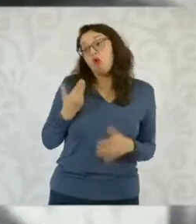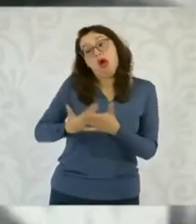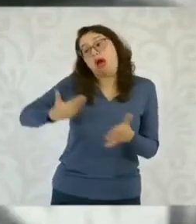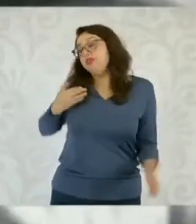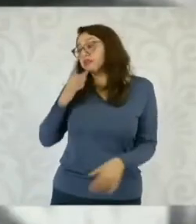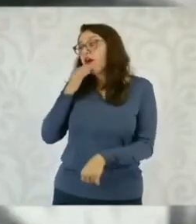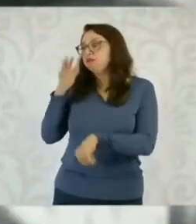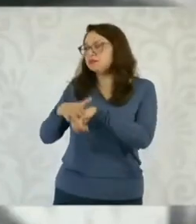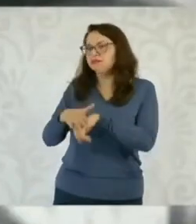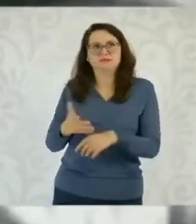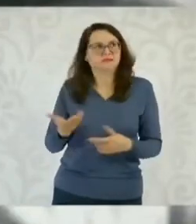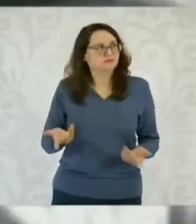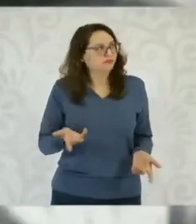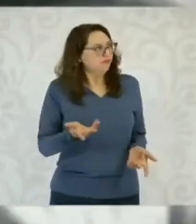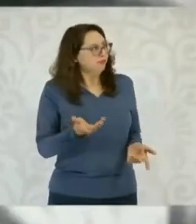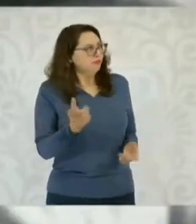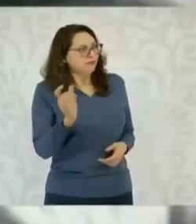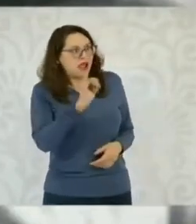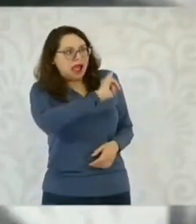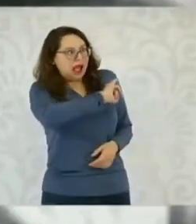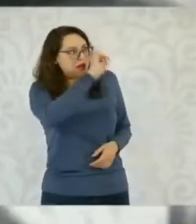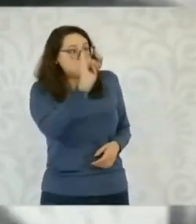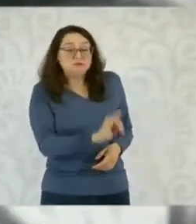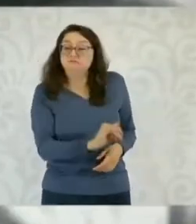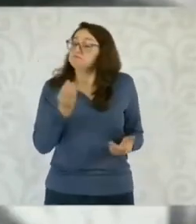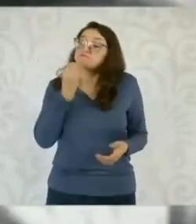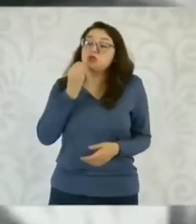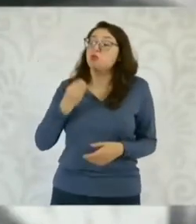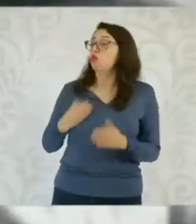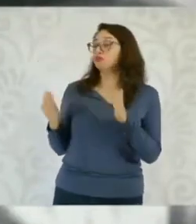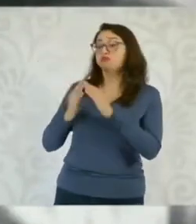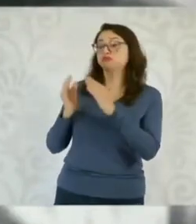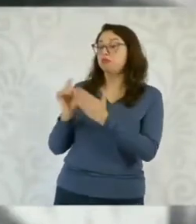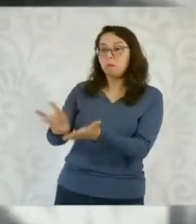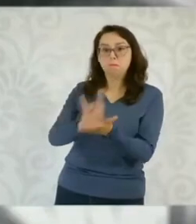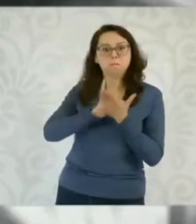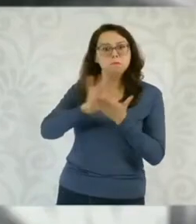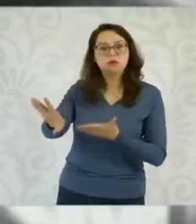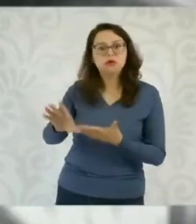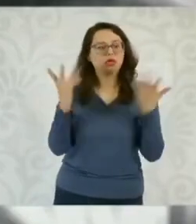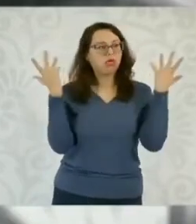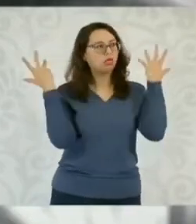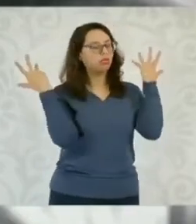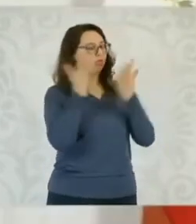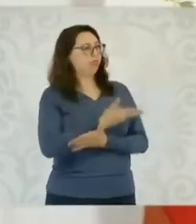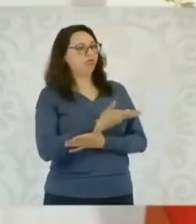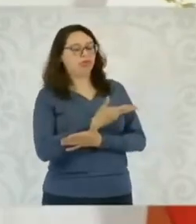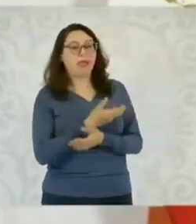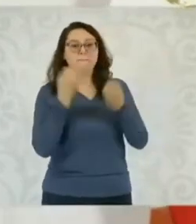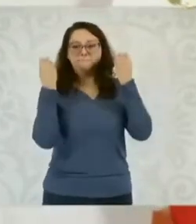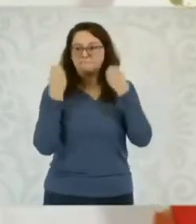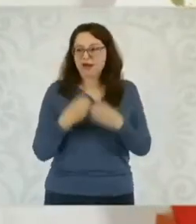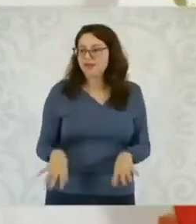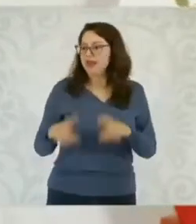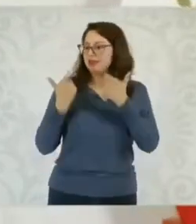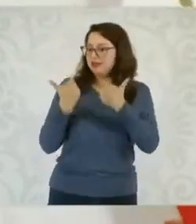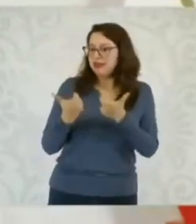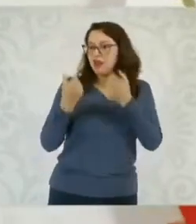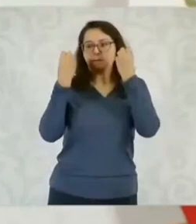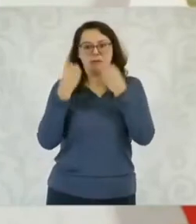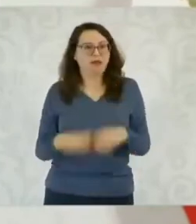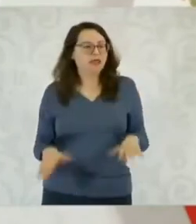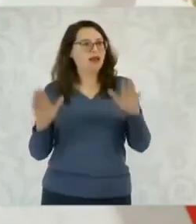vivienda, lo que pagaste nunca se te recuperaba y ya ni siquiera tenías vivienda. Un asunto